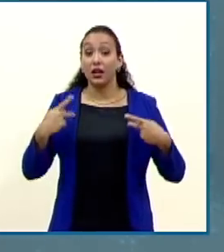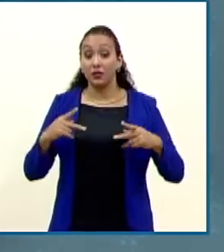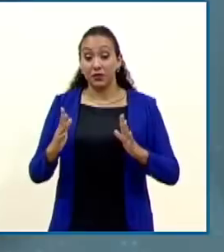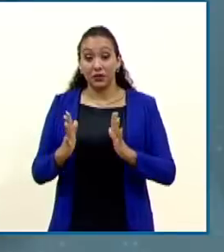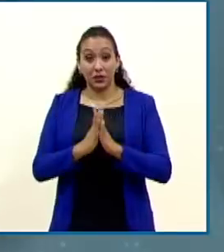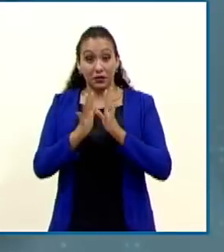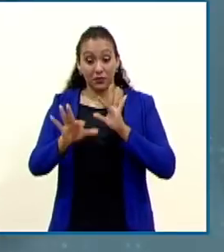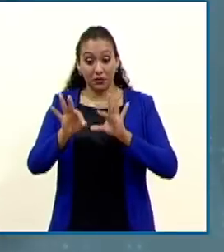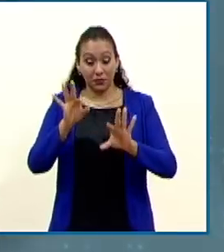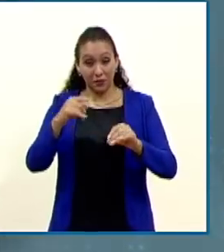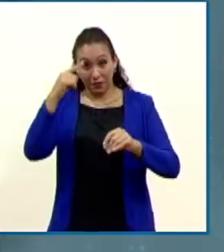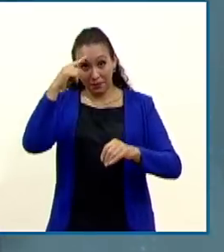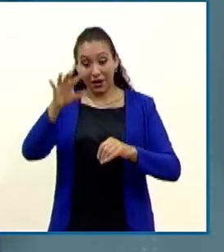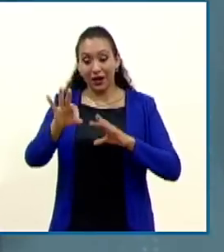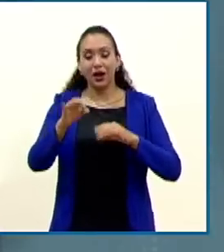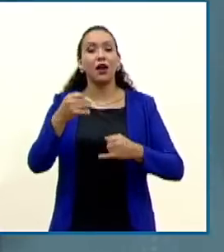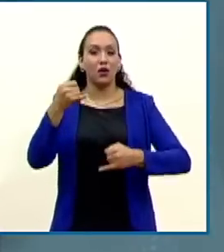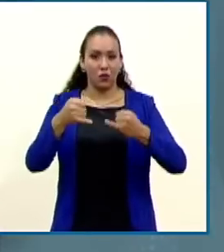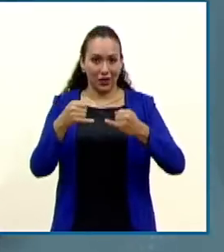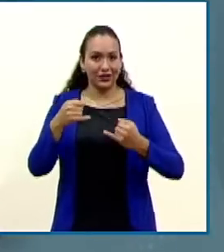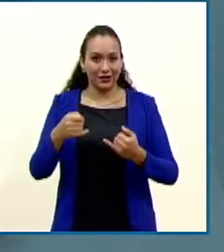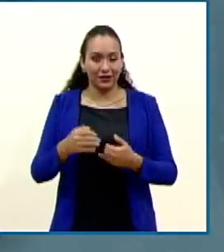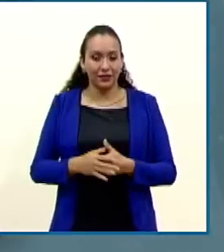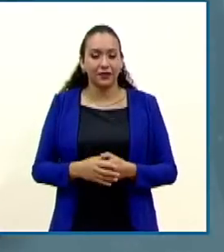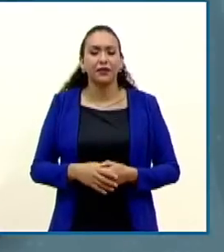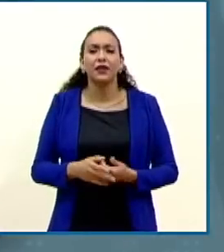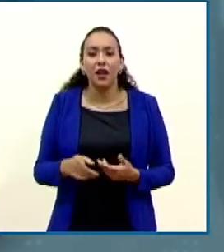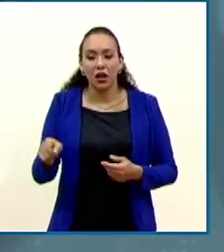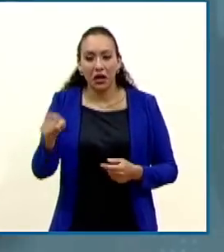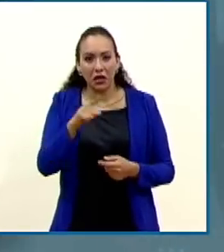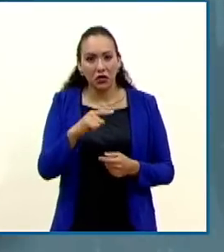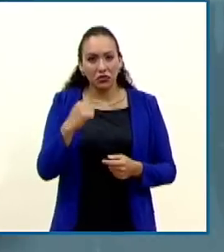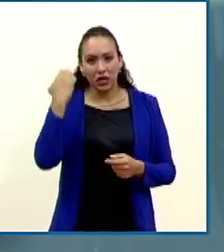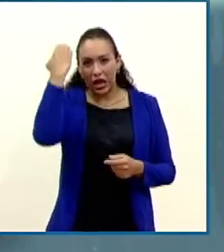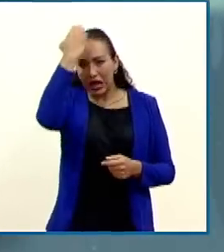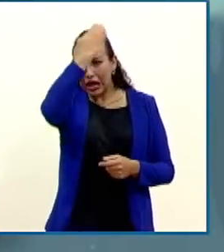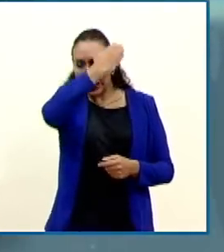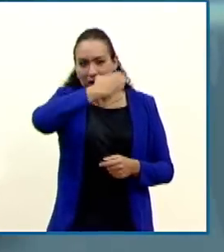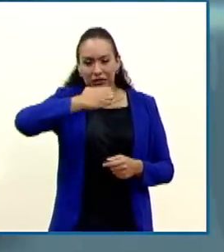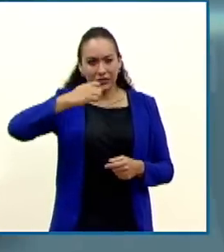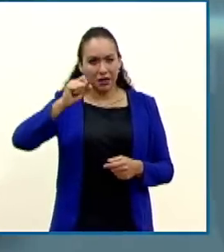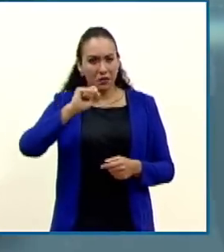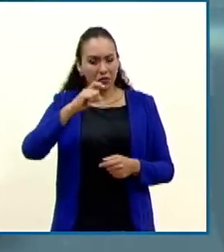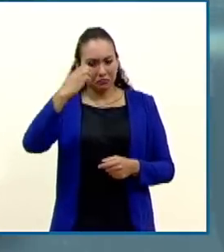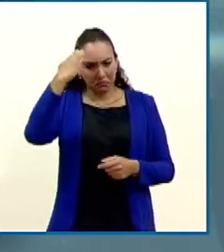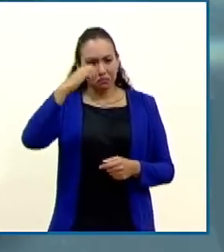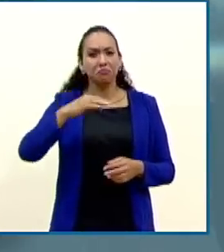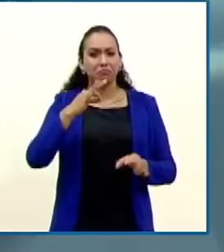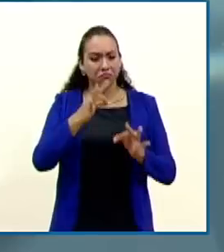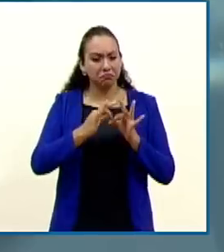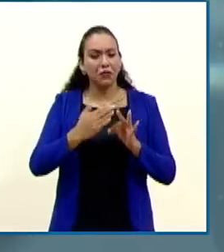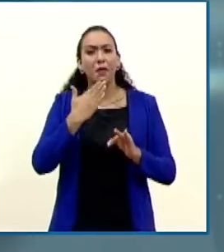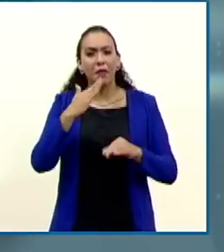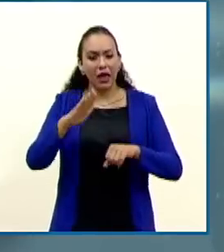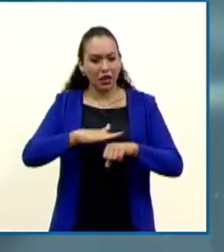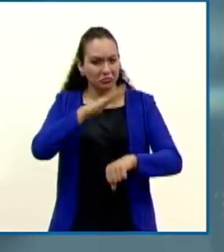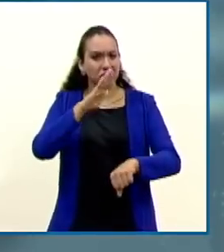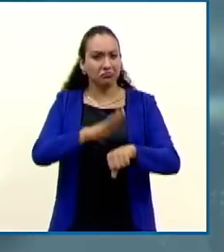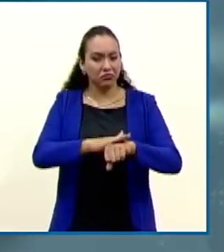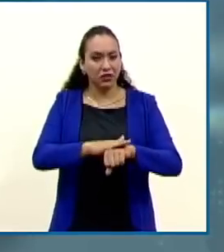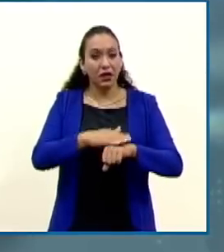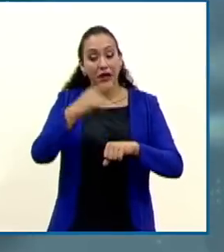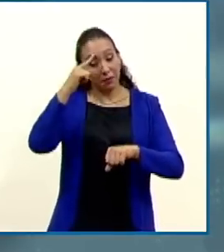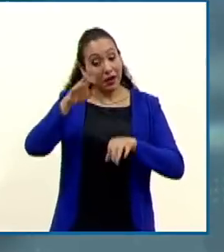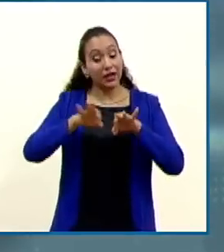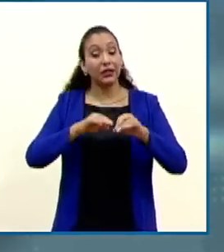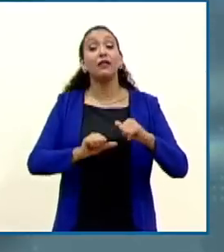selección para personas juzgadoras en estas materias cumplieron con el examen de conocimientos como parte de la convocatoria para la designación